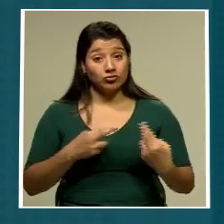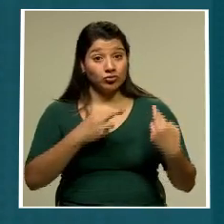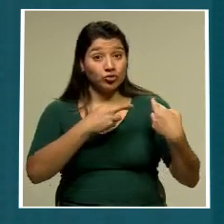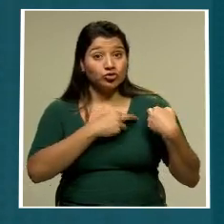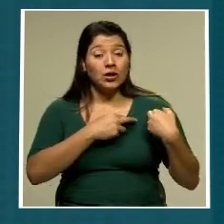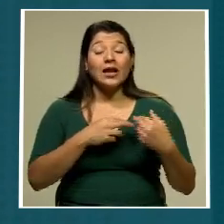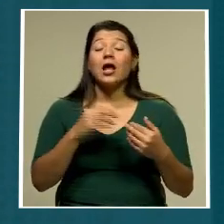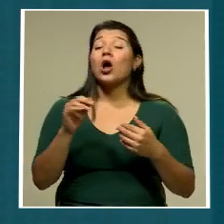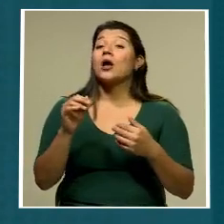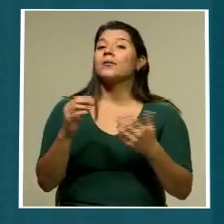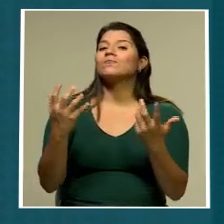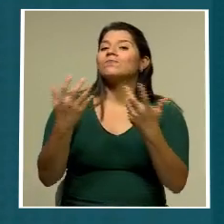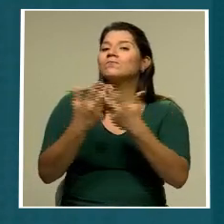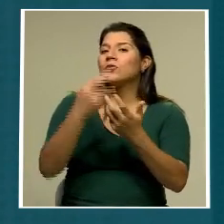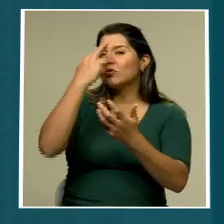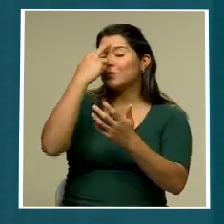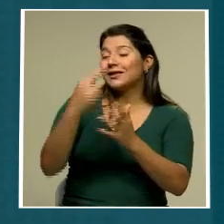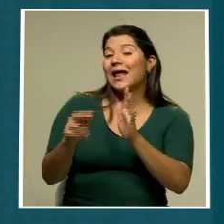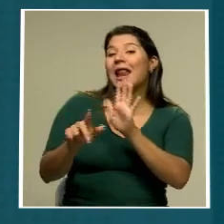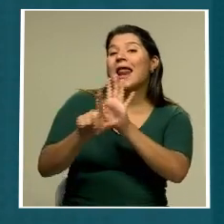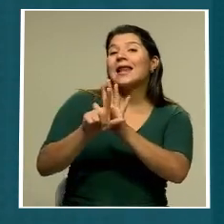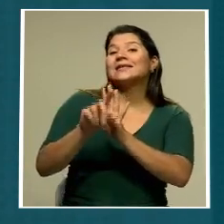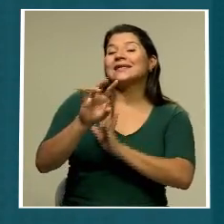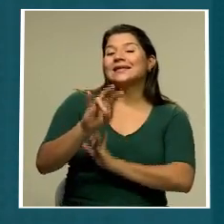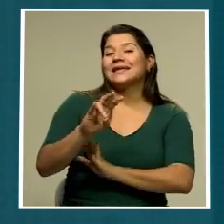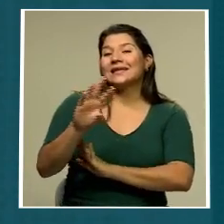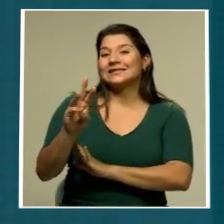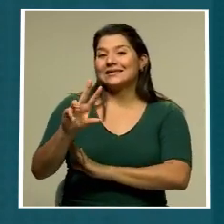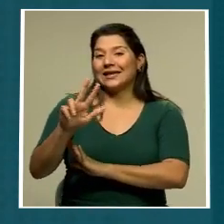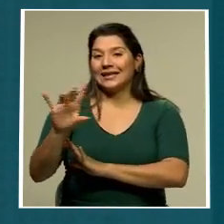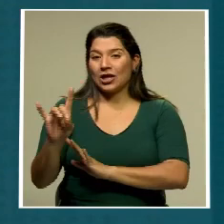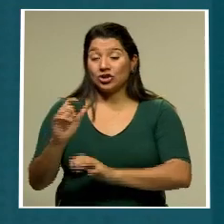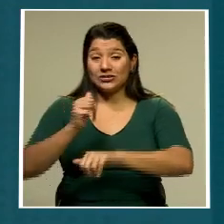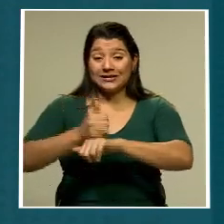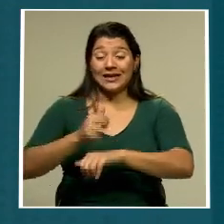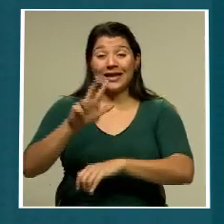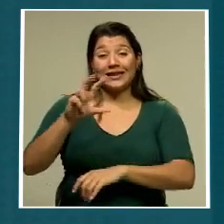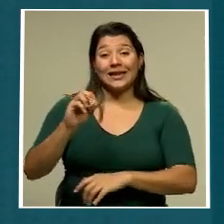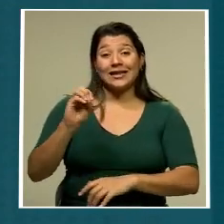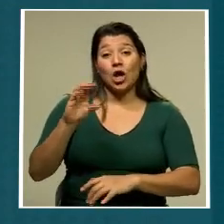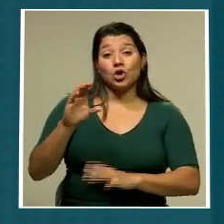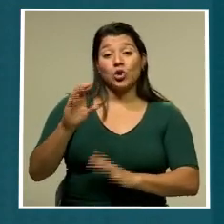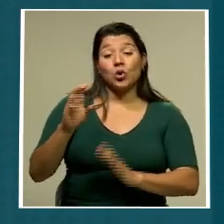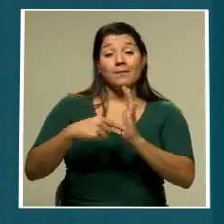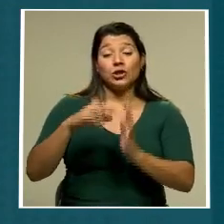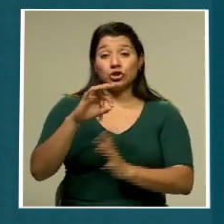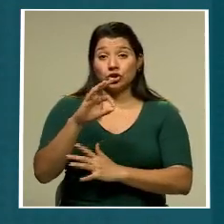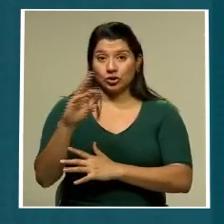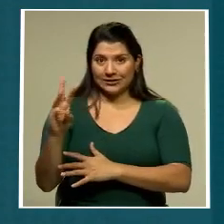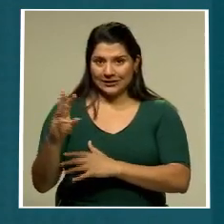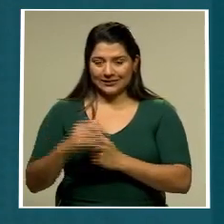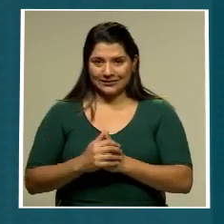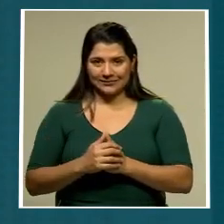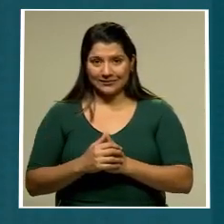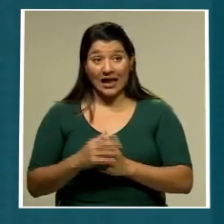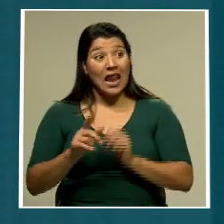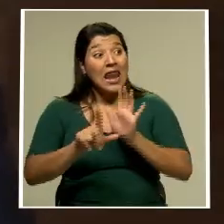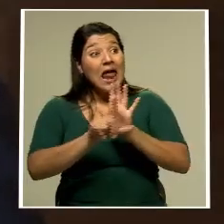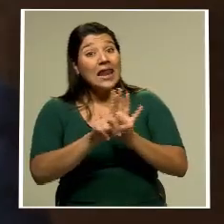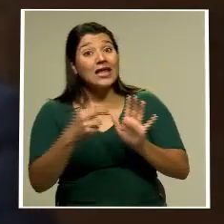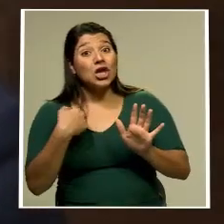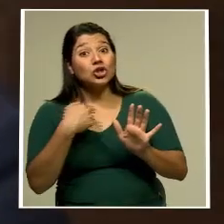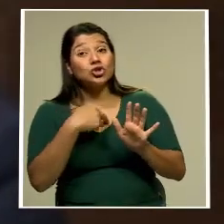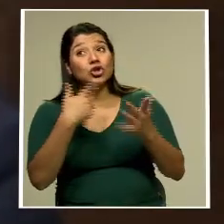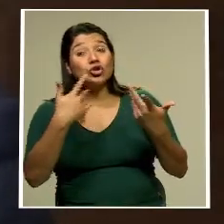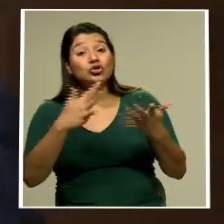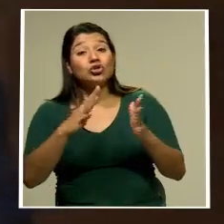la Ley 7638 del 30 de octubre de 1996. La ley que nosotros aprobamos dice claramente